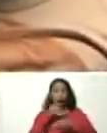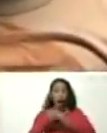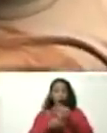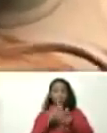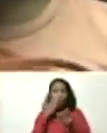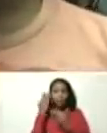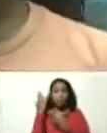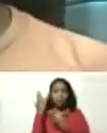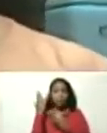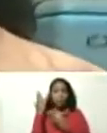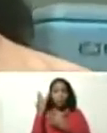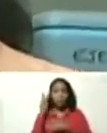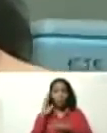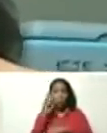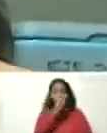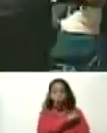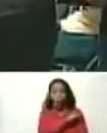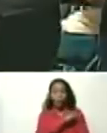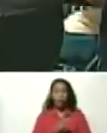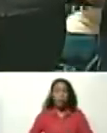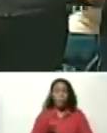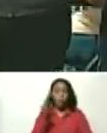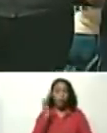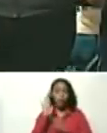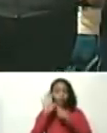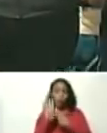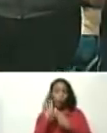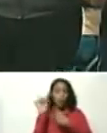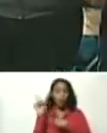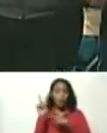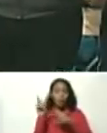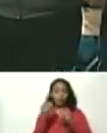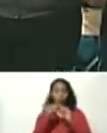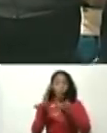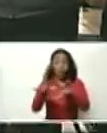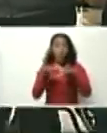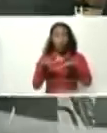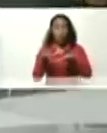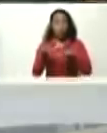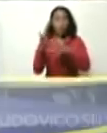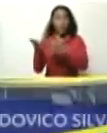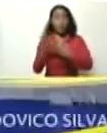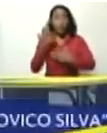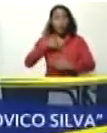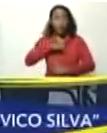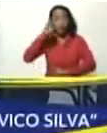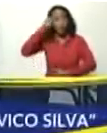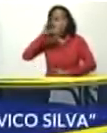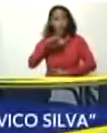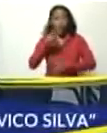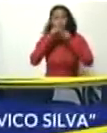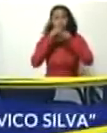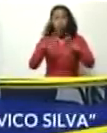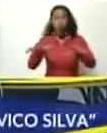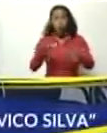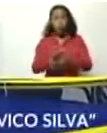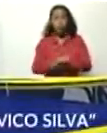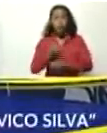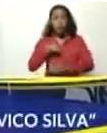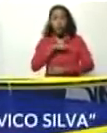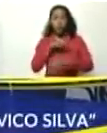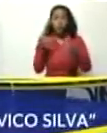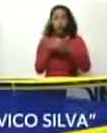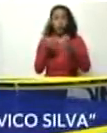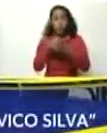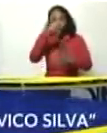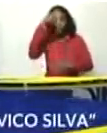supuesto todos los que son los hospitales centinelas estuvieran en condiciones óptimas para recibir a nuestro pueblo. Lo que es el despliegue de nuestros equipos